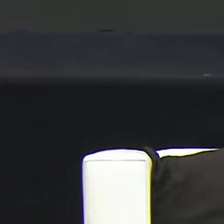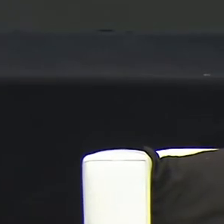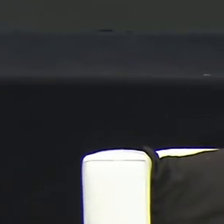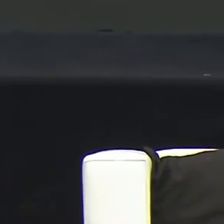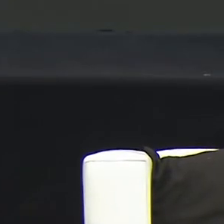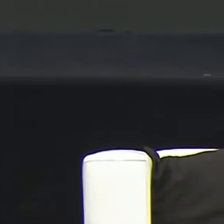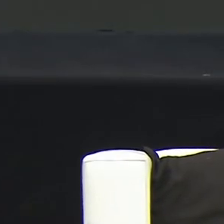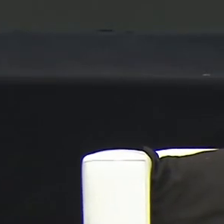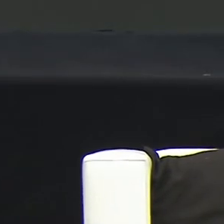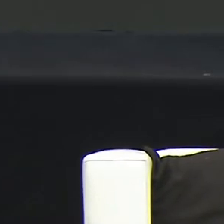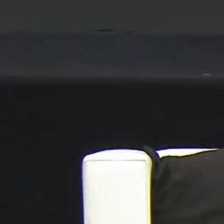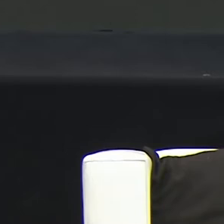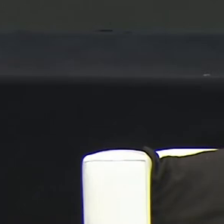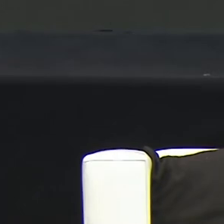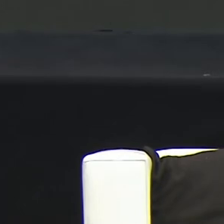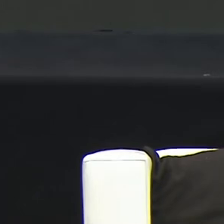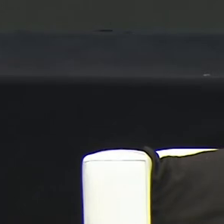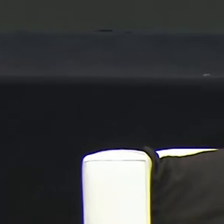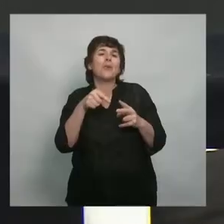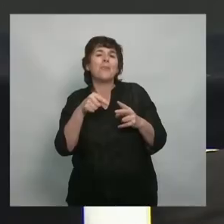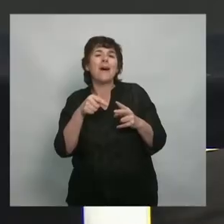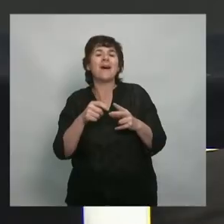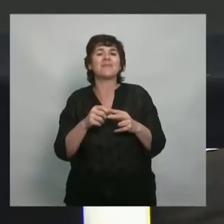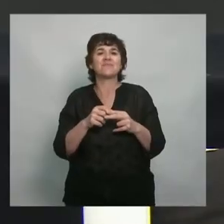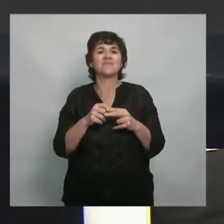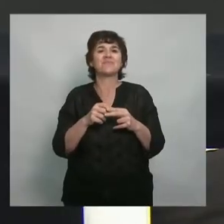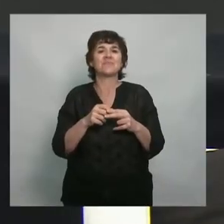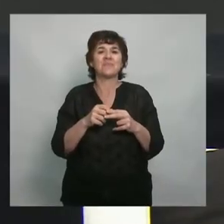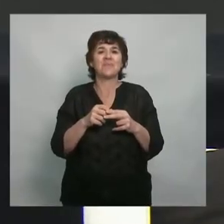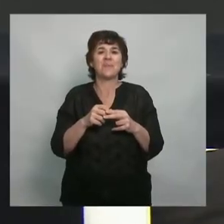Son una manera de